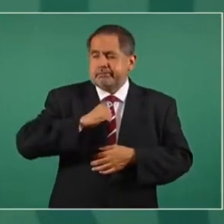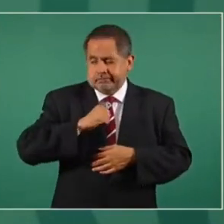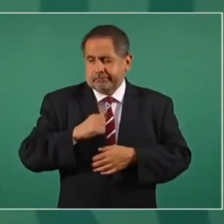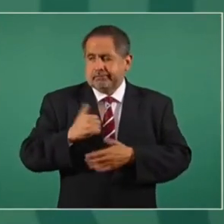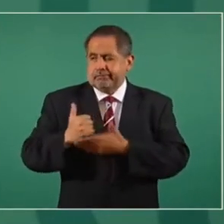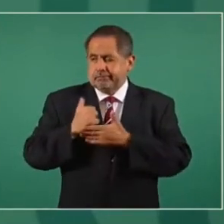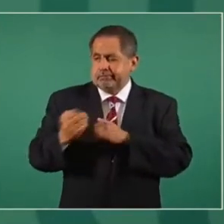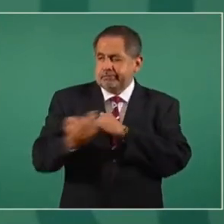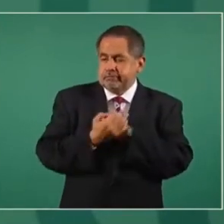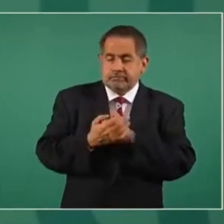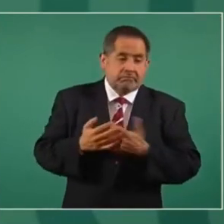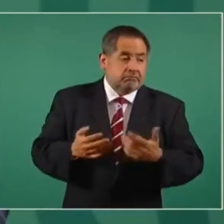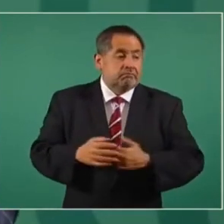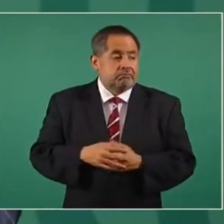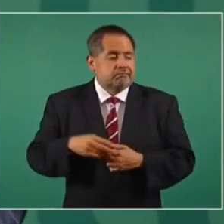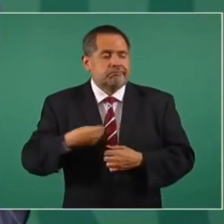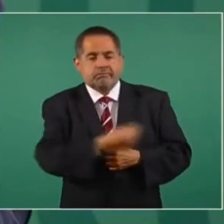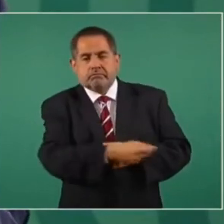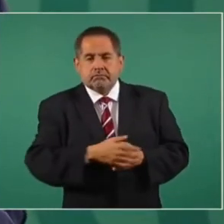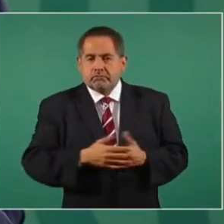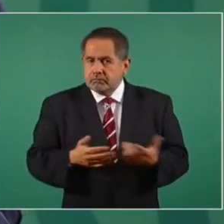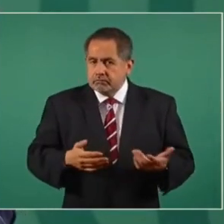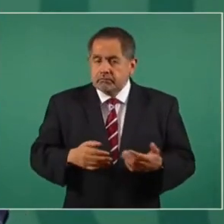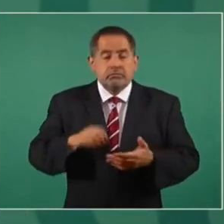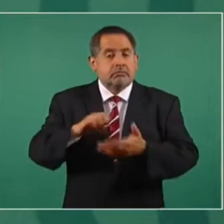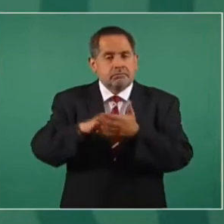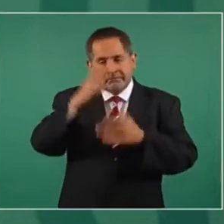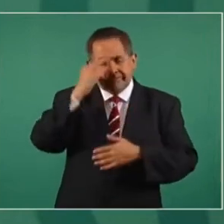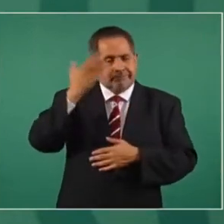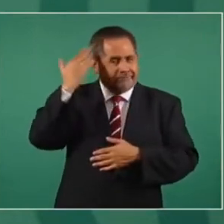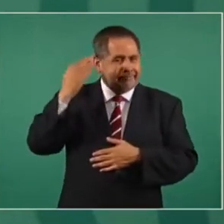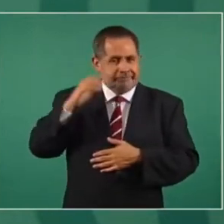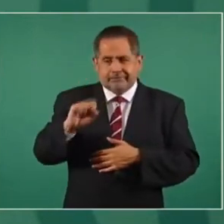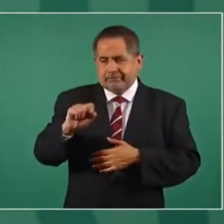se le decía a los gobernadores: